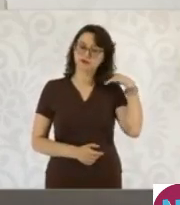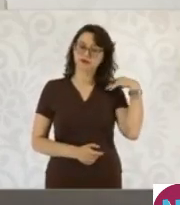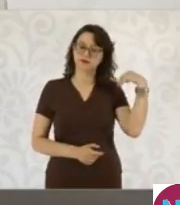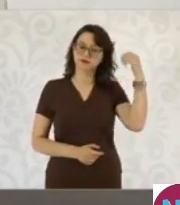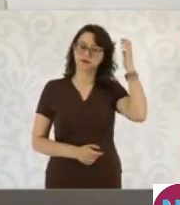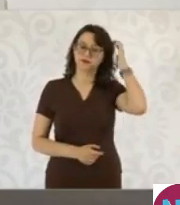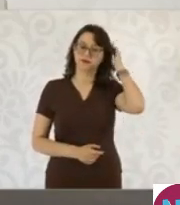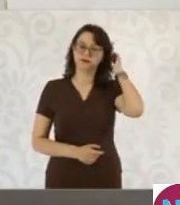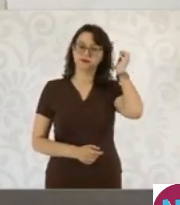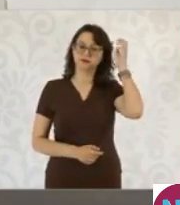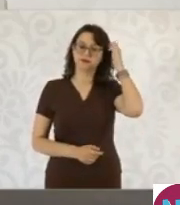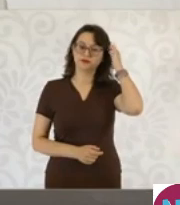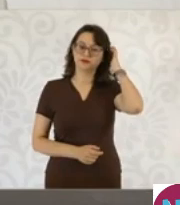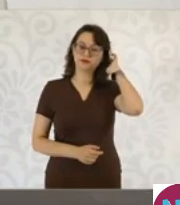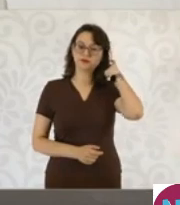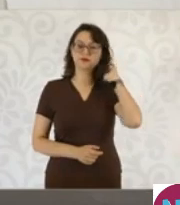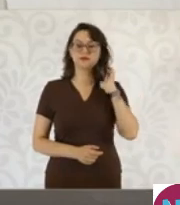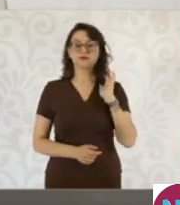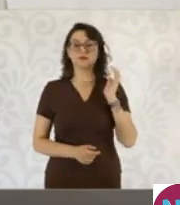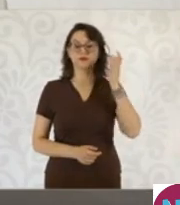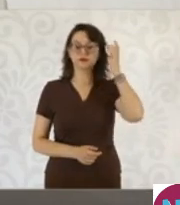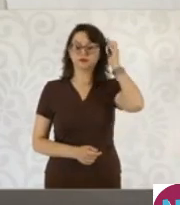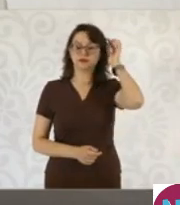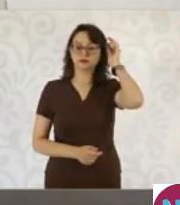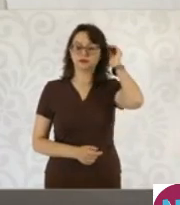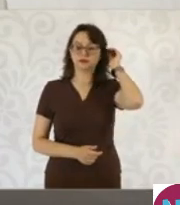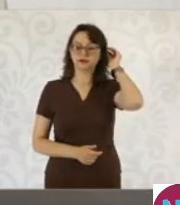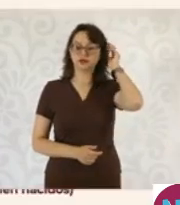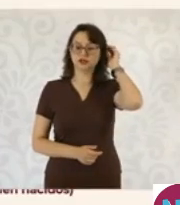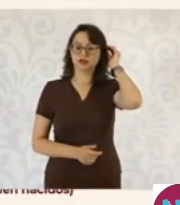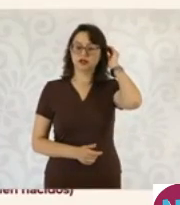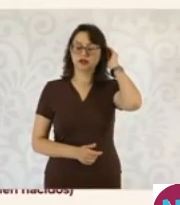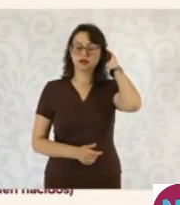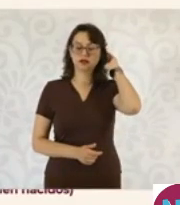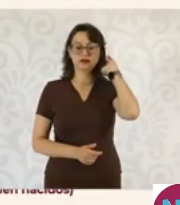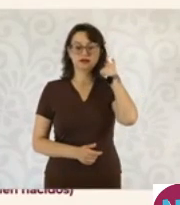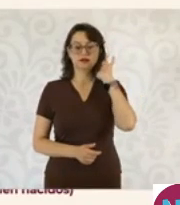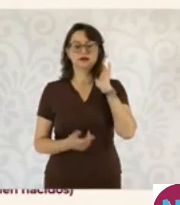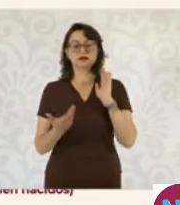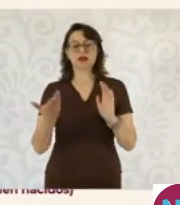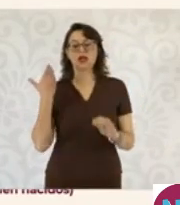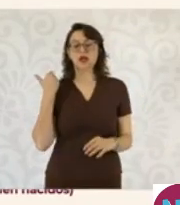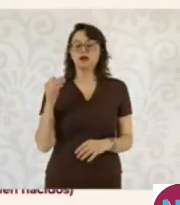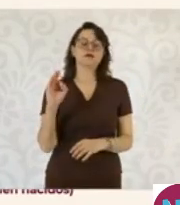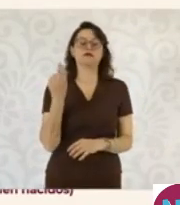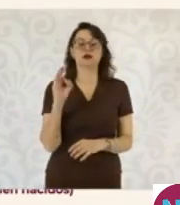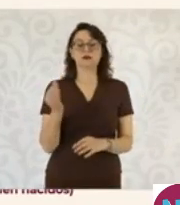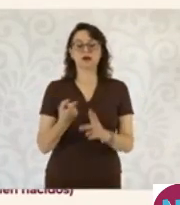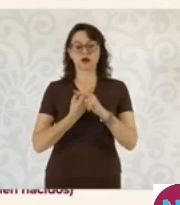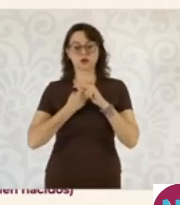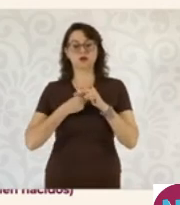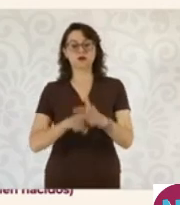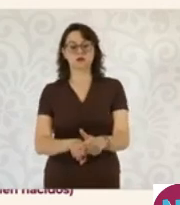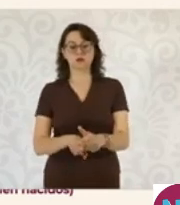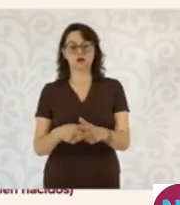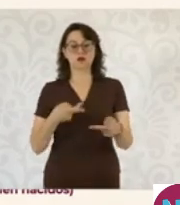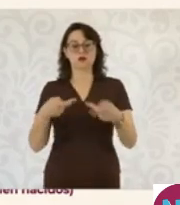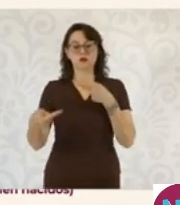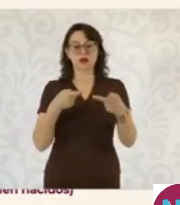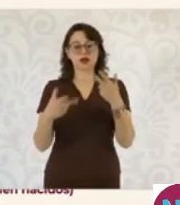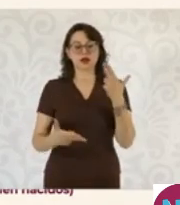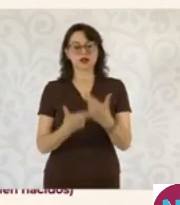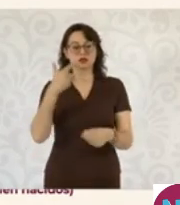desde febrero de este año con la implementación del Plan Nacional para el Control de Dengue y